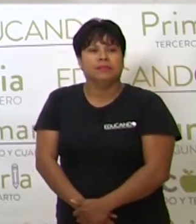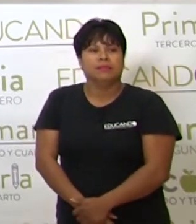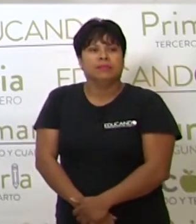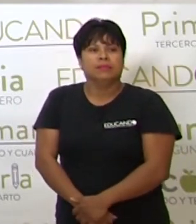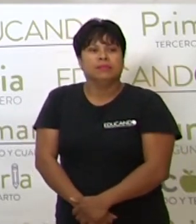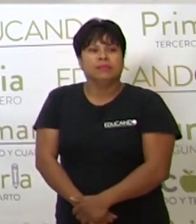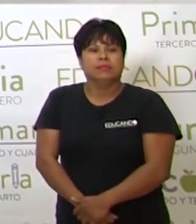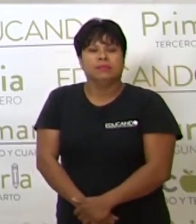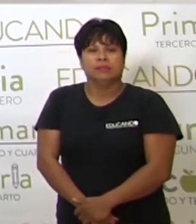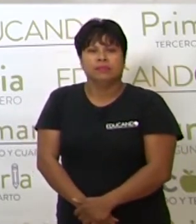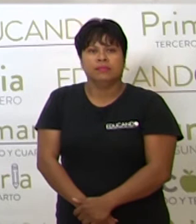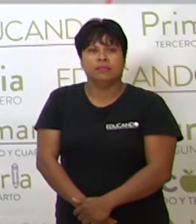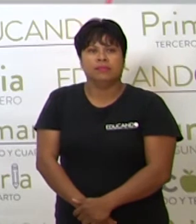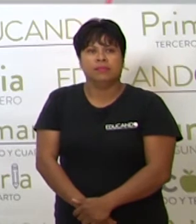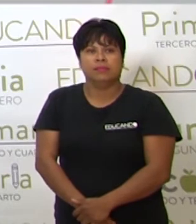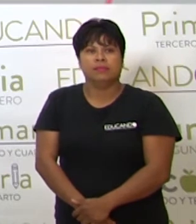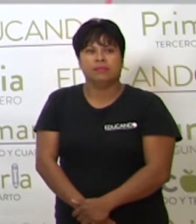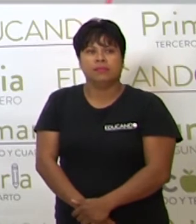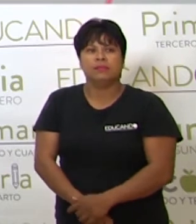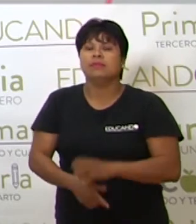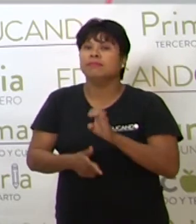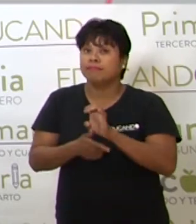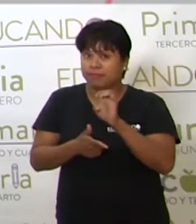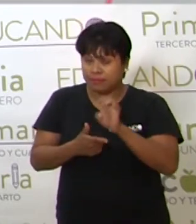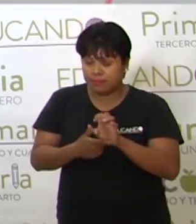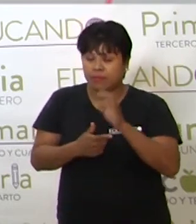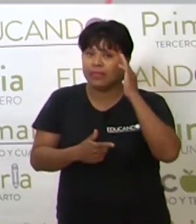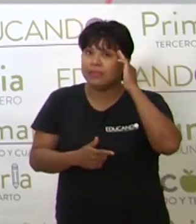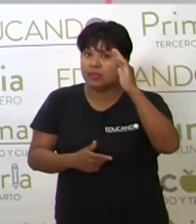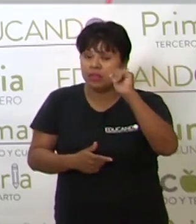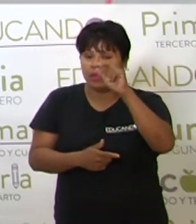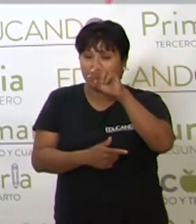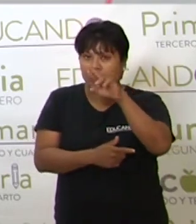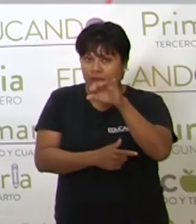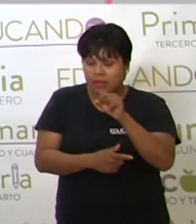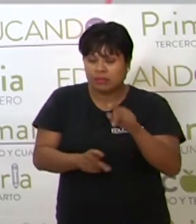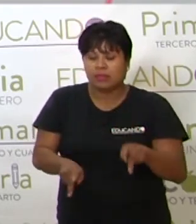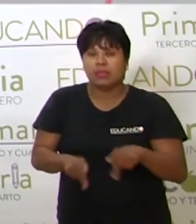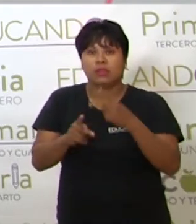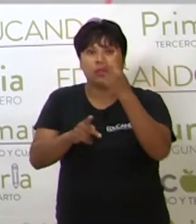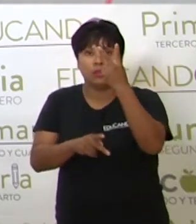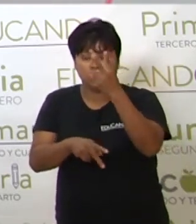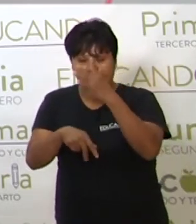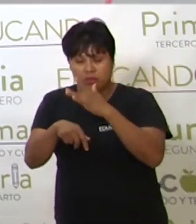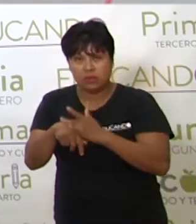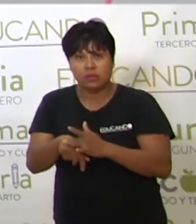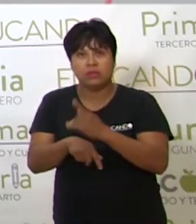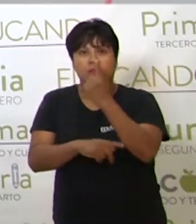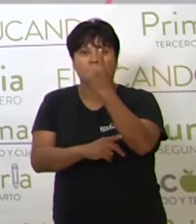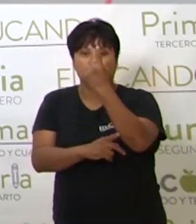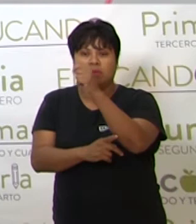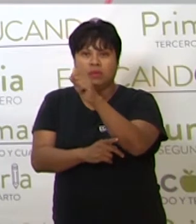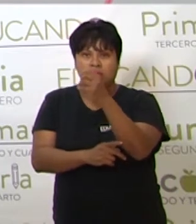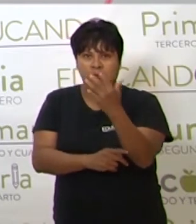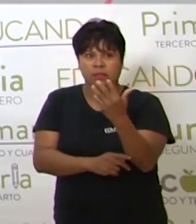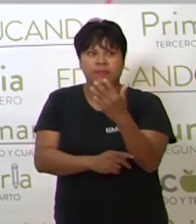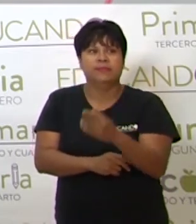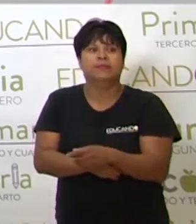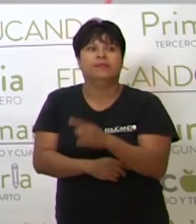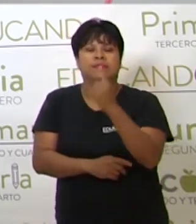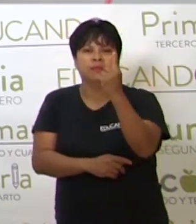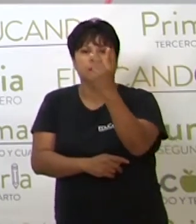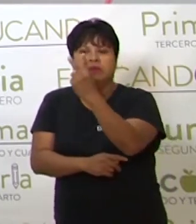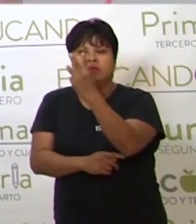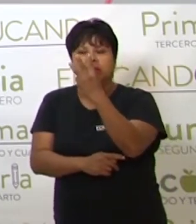no tenemos entonces el señor andrés vendió al día de hoy dos quesos y un quinto un uno dos tres